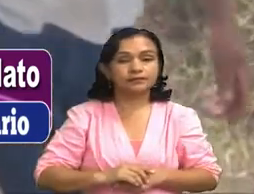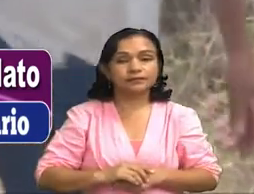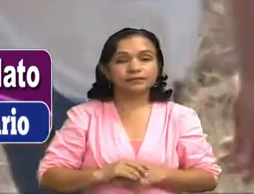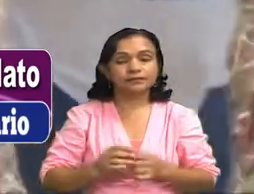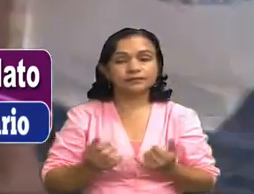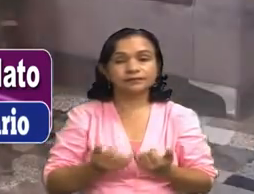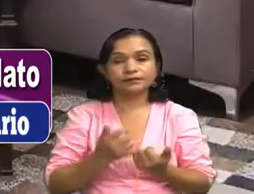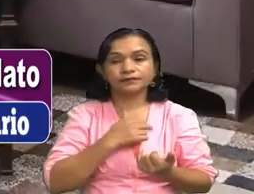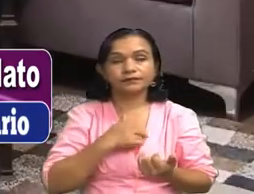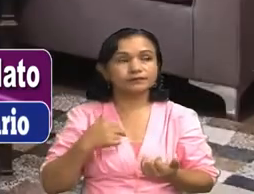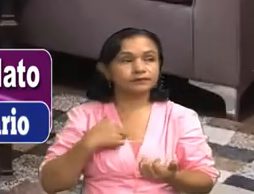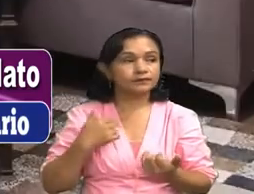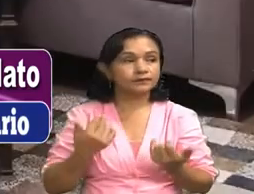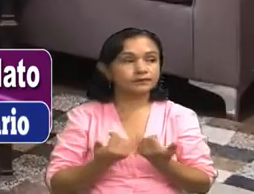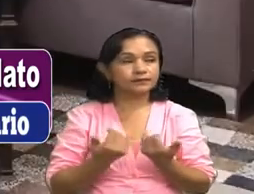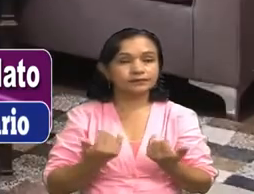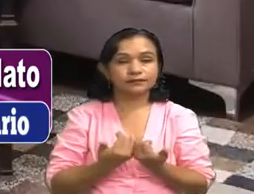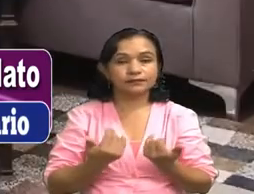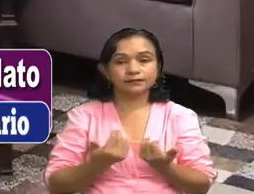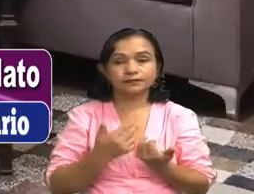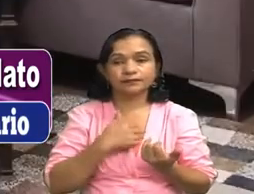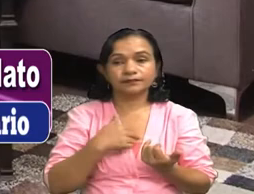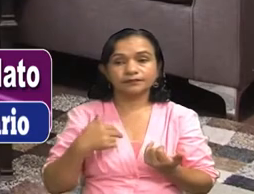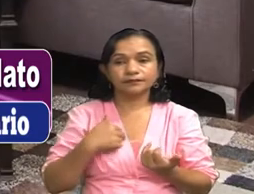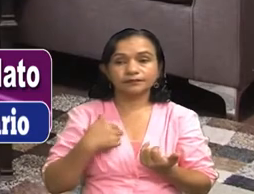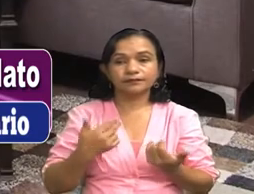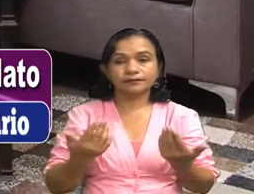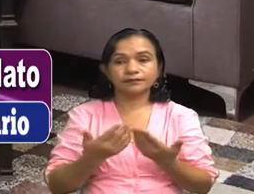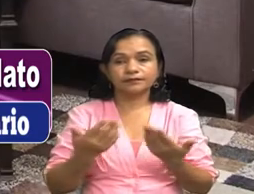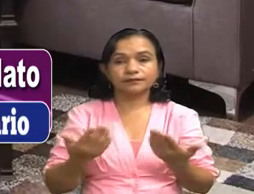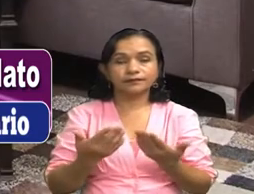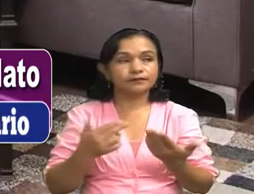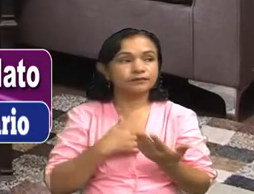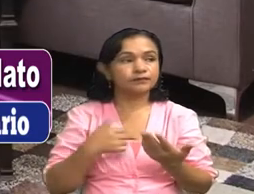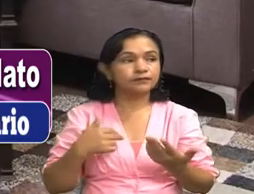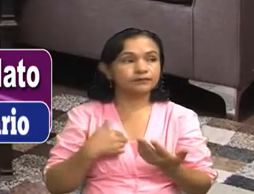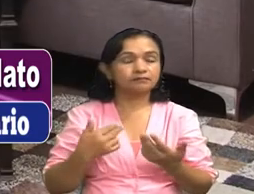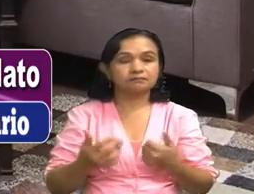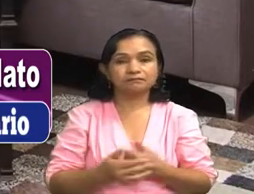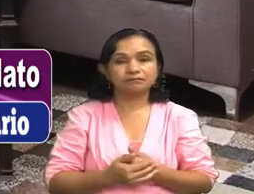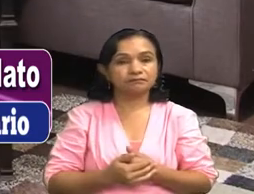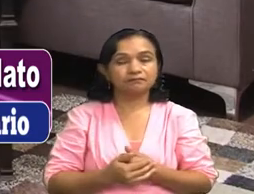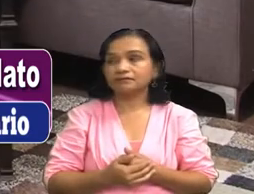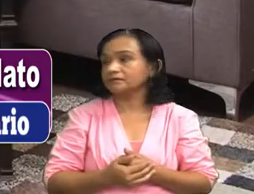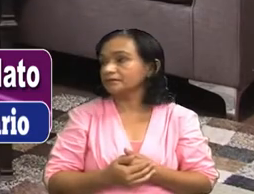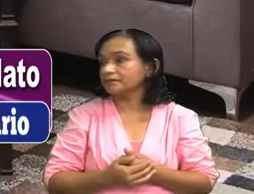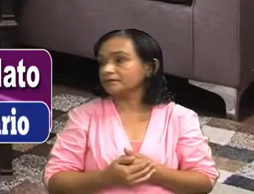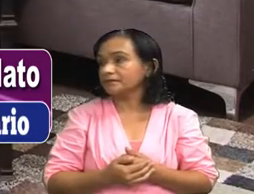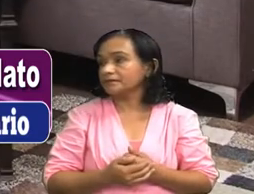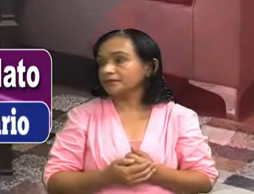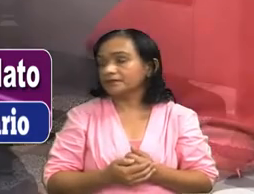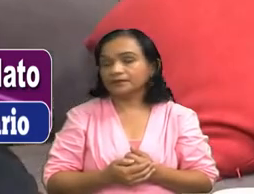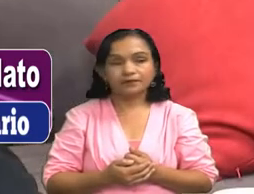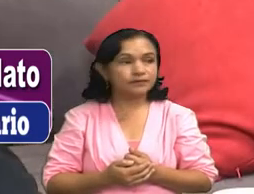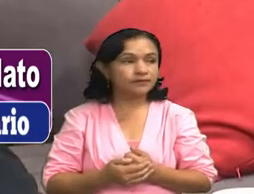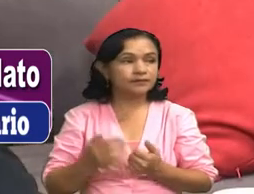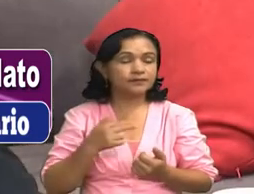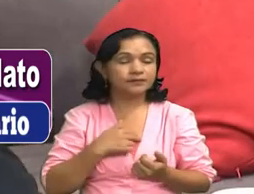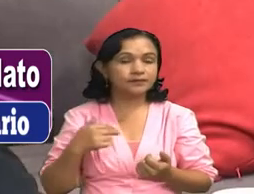entregando los certificados. Enfoquemos, ¿no?, ahí esa toma. Entregando los certificados. Esto se hace cotidianamente,